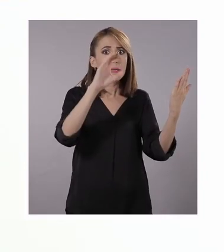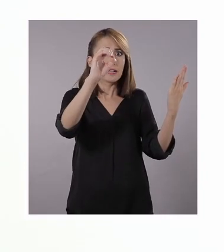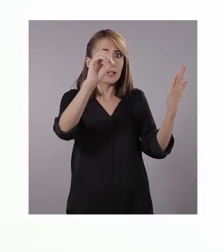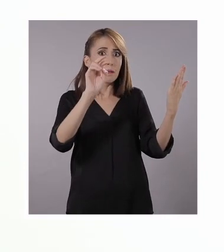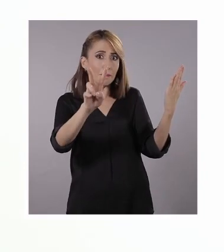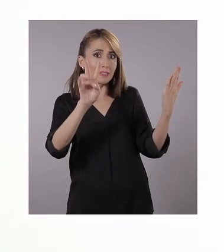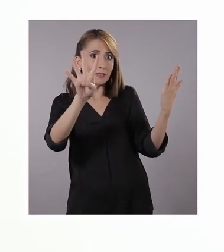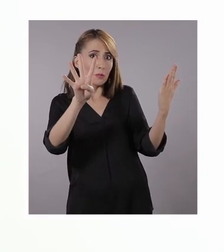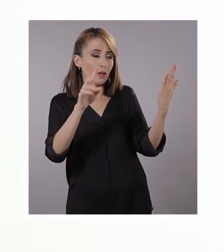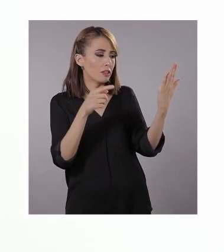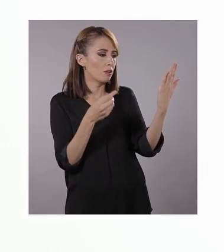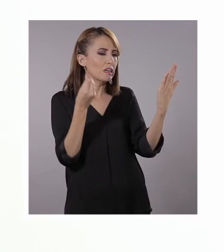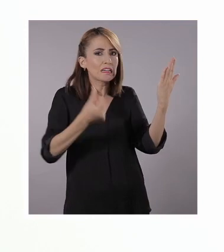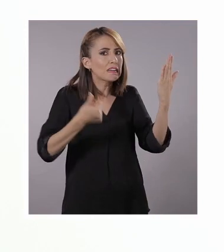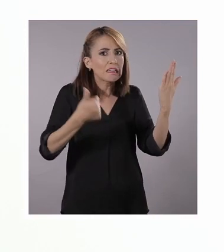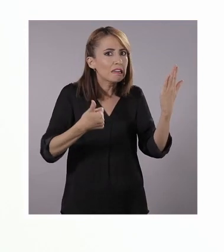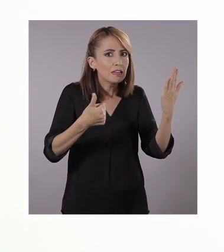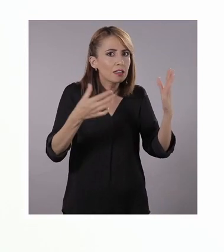1024.